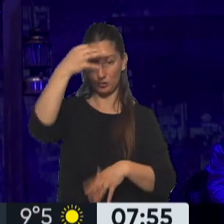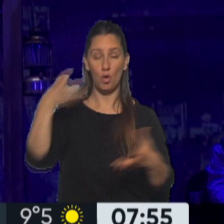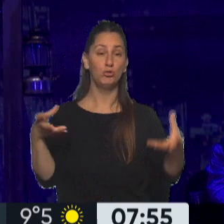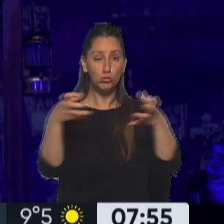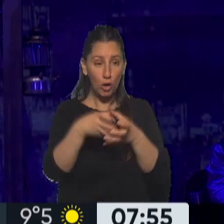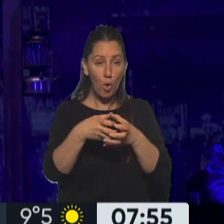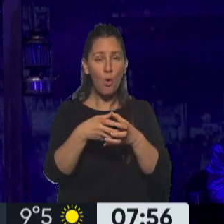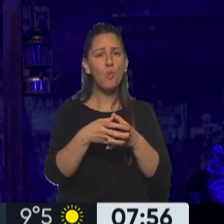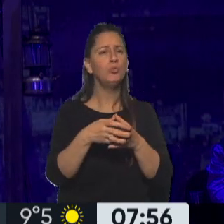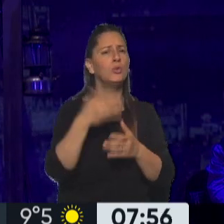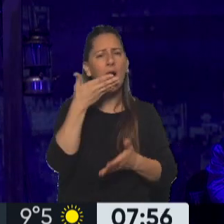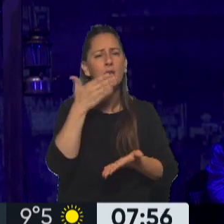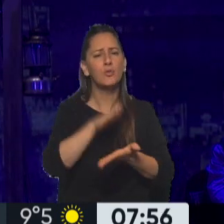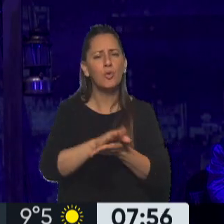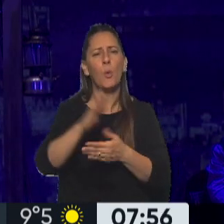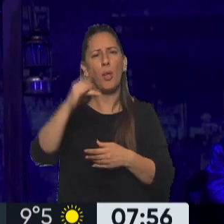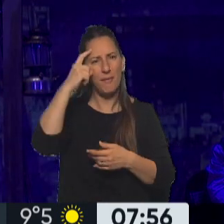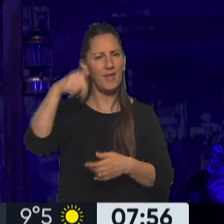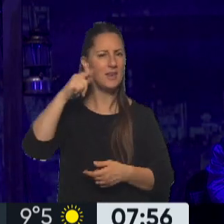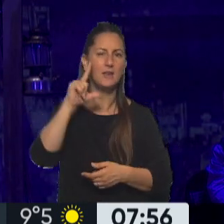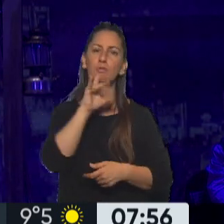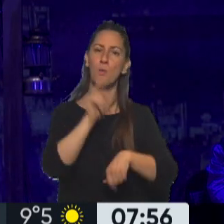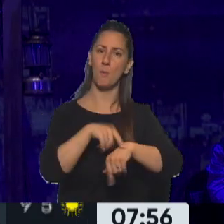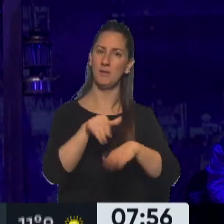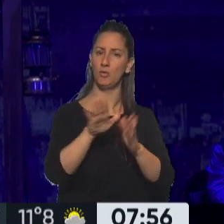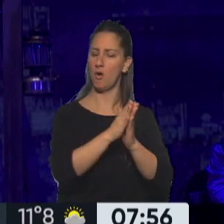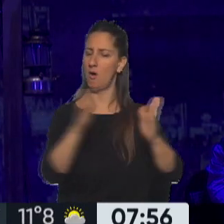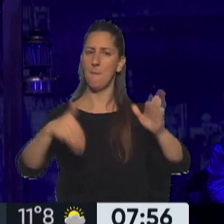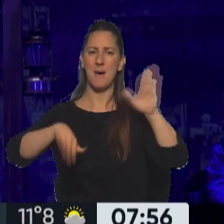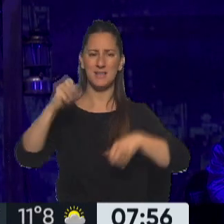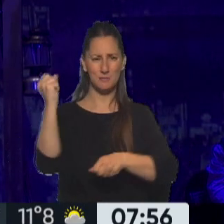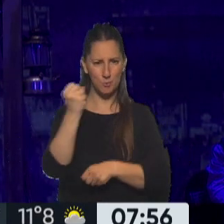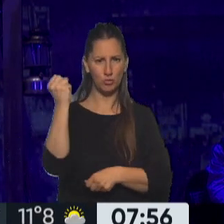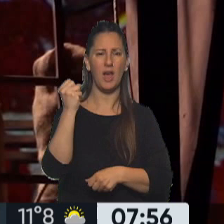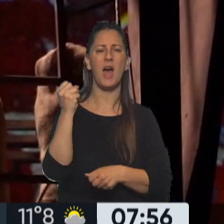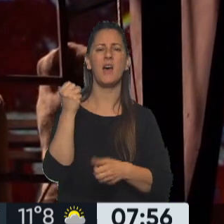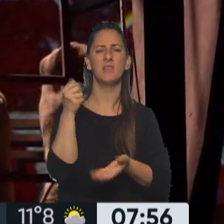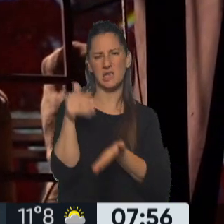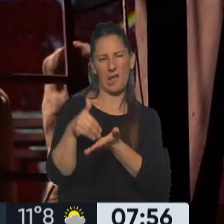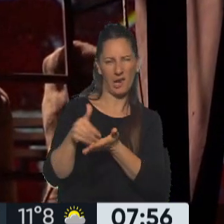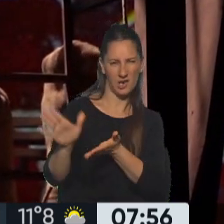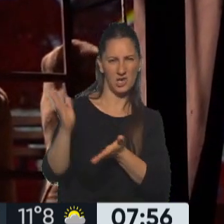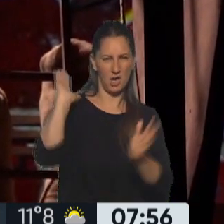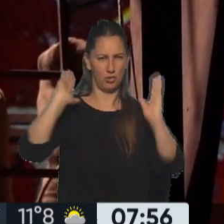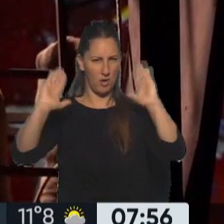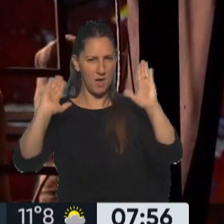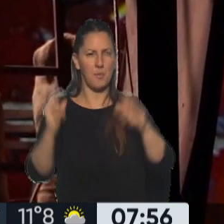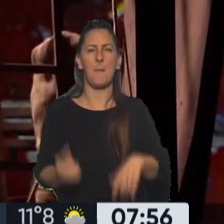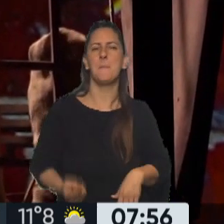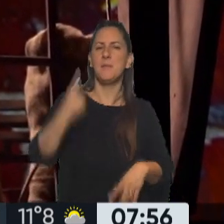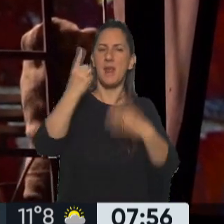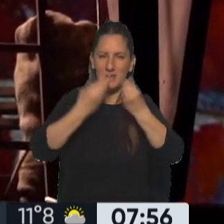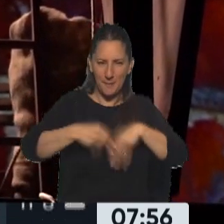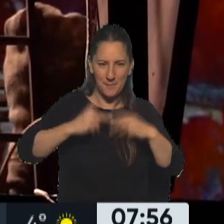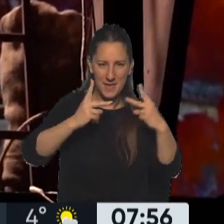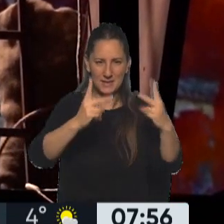la extensa carrera de Benito en sus momentos más importantes, el rechazo que sufrió de los pintores académicos, sus primeros viajes, también